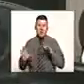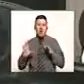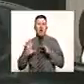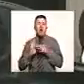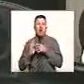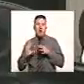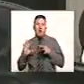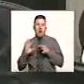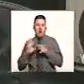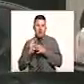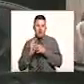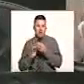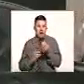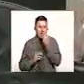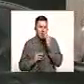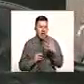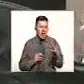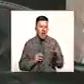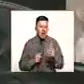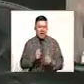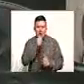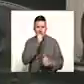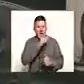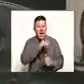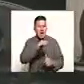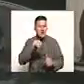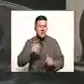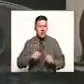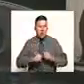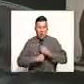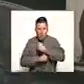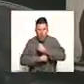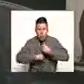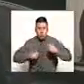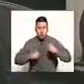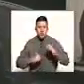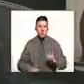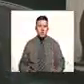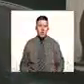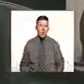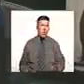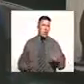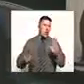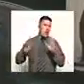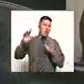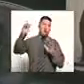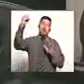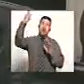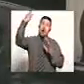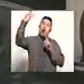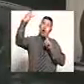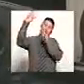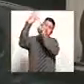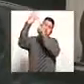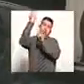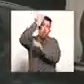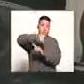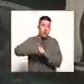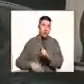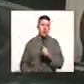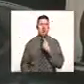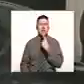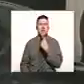que hay entre la comida chatarra, las bebidas azucaradas y la obesidad, como tratando de tapar el sol con un dedo,